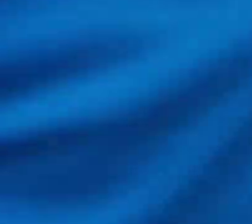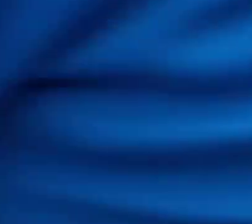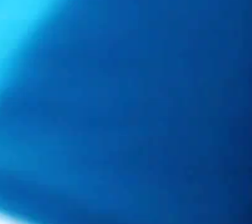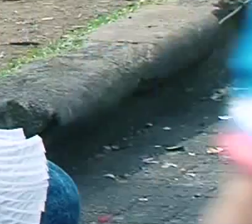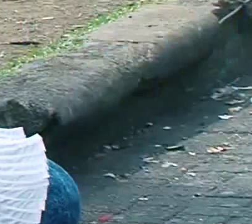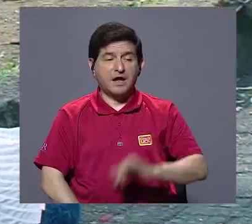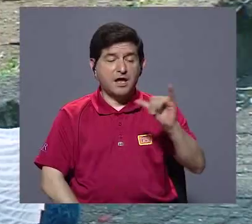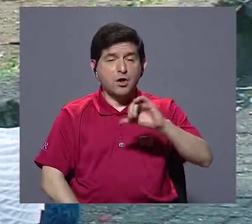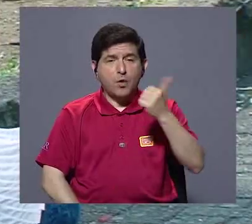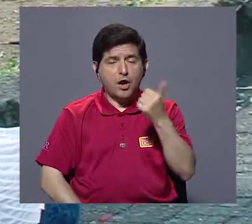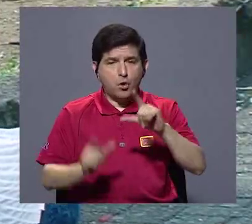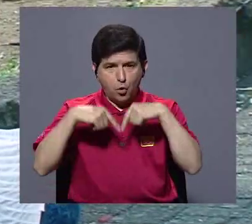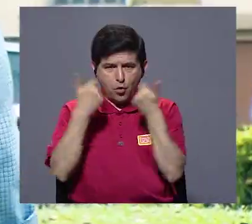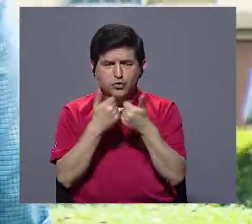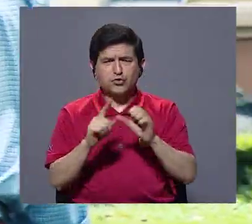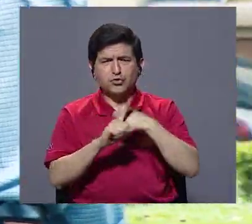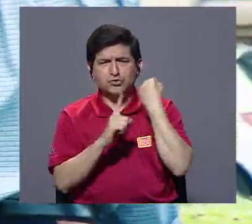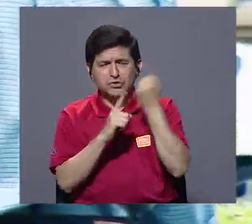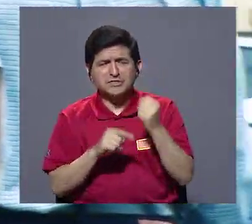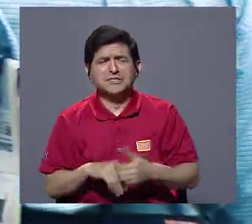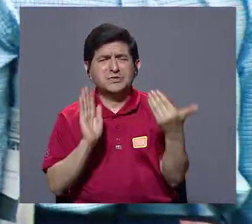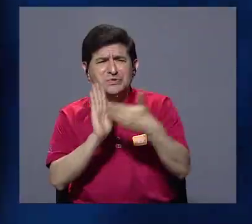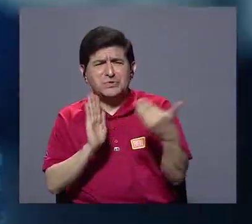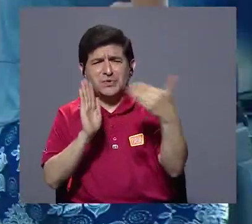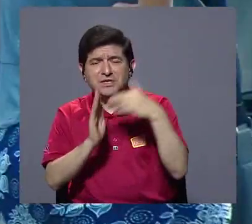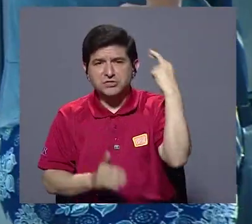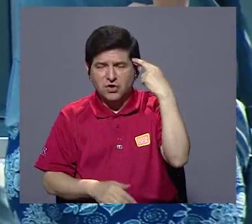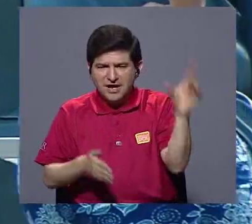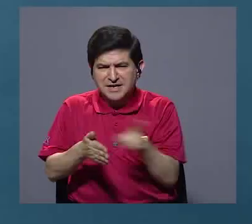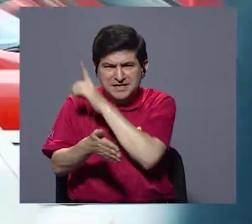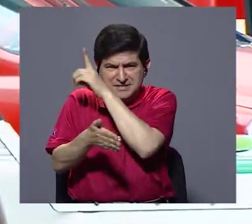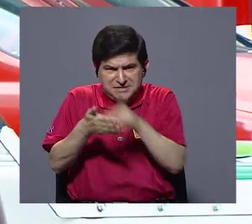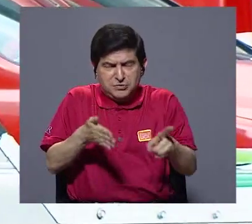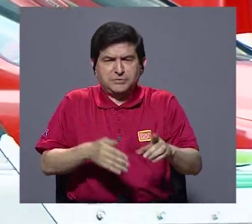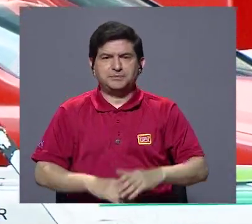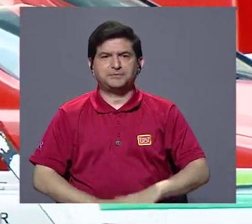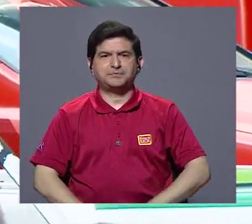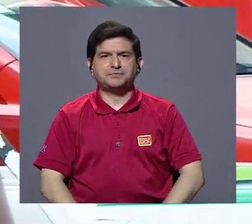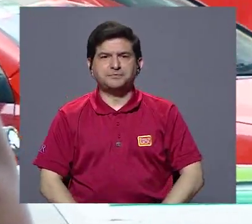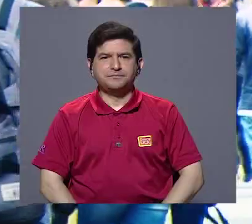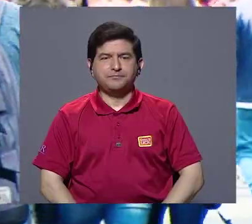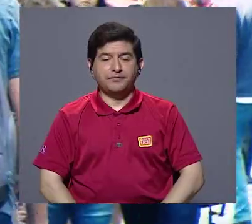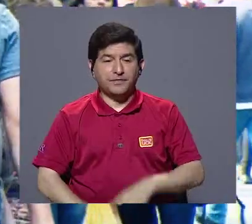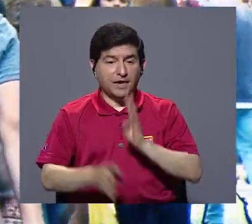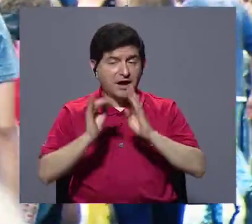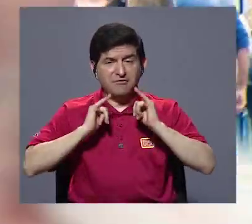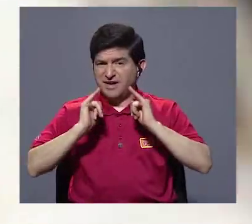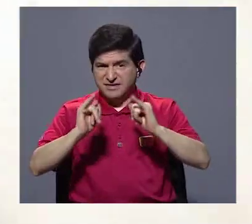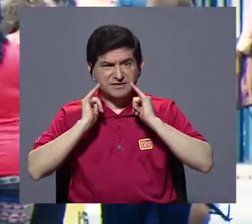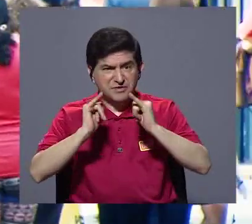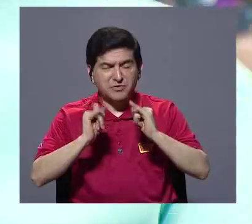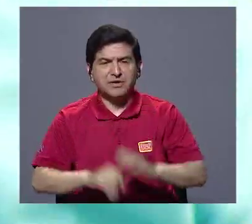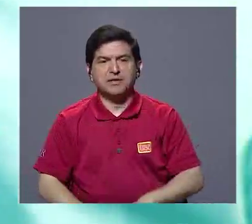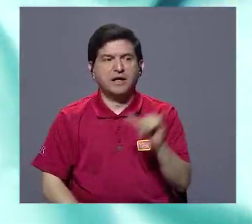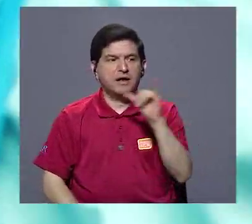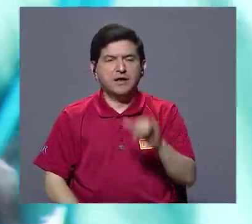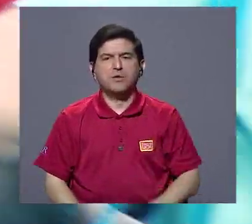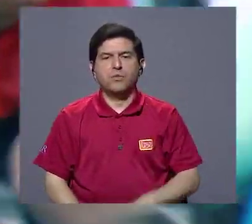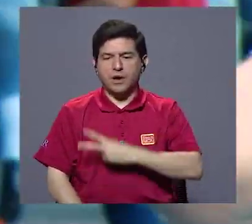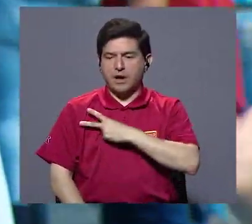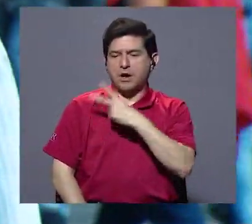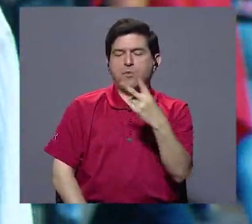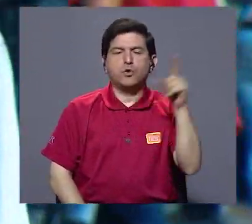Como estos, otros grupos están viendo sus condiciones mermadas por motivos de discriminación. Si hablamos de desigualdades, es para hablar también